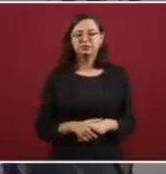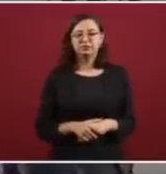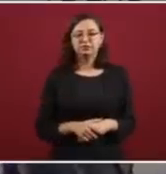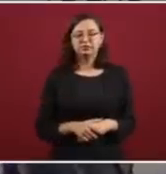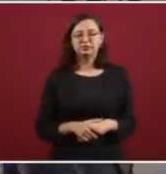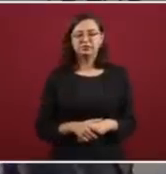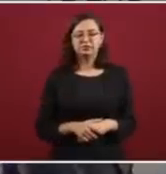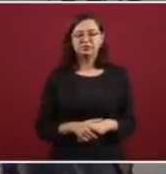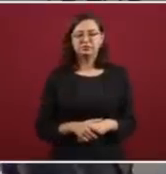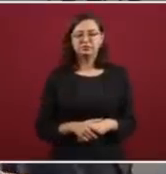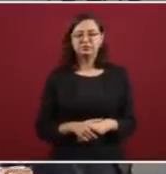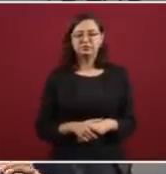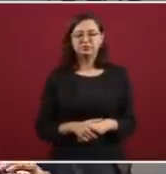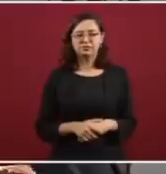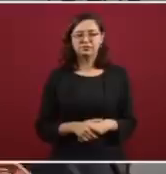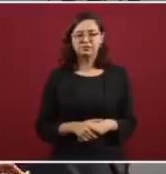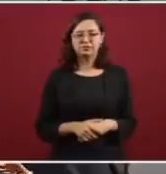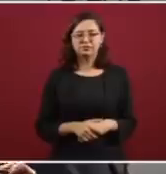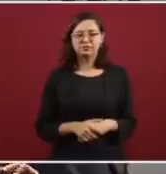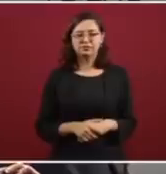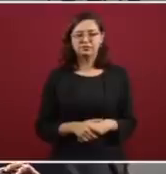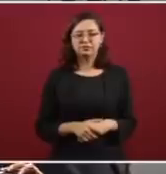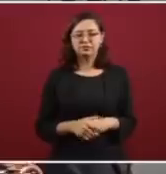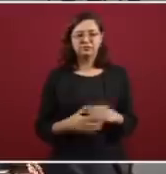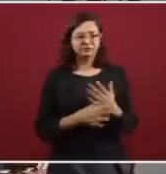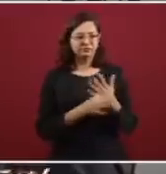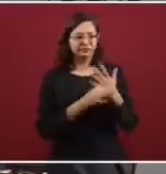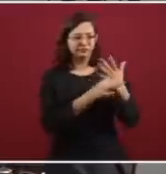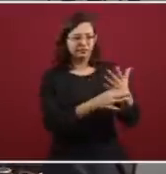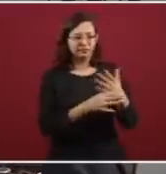darle preferencia a los indígenas